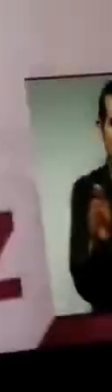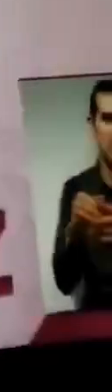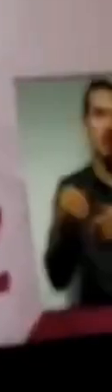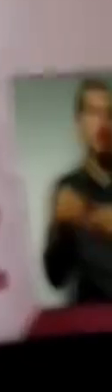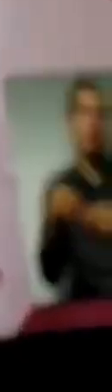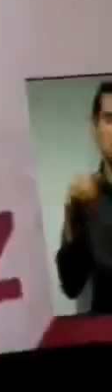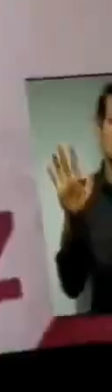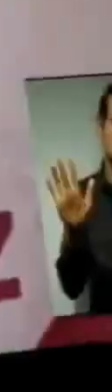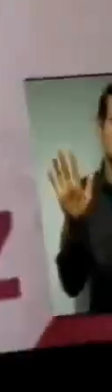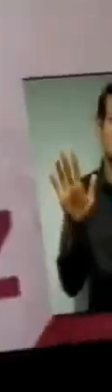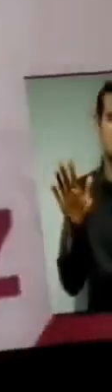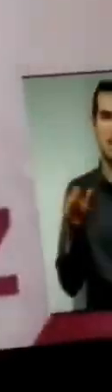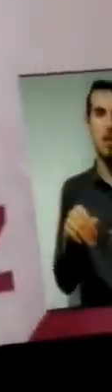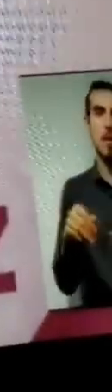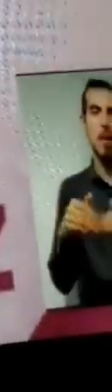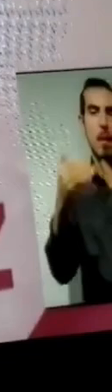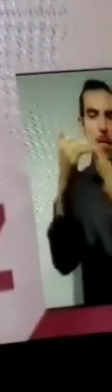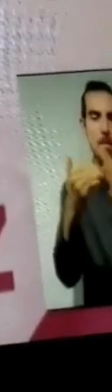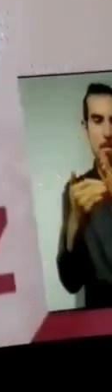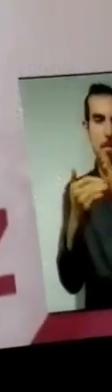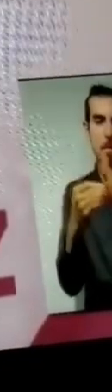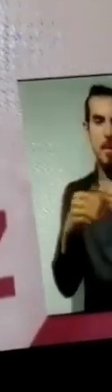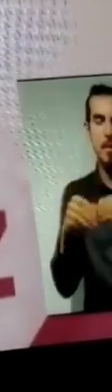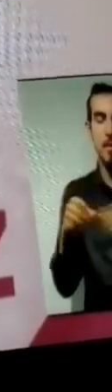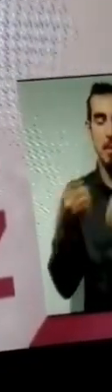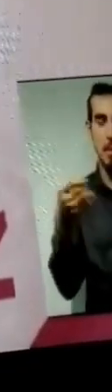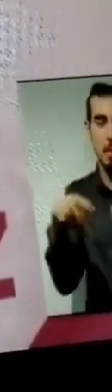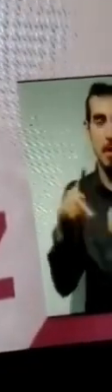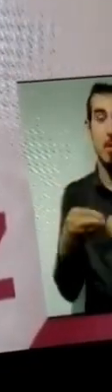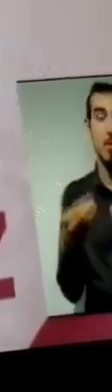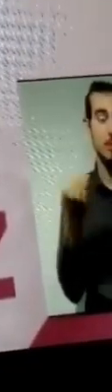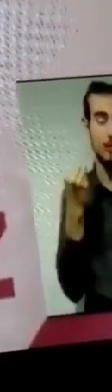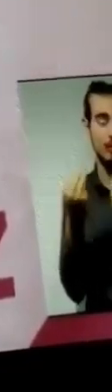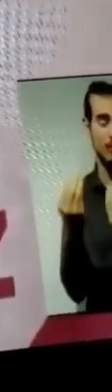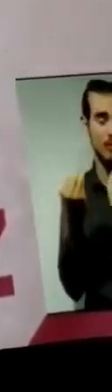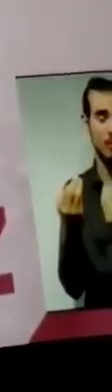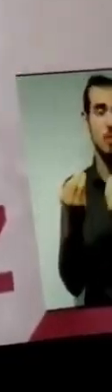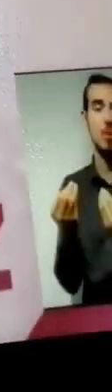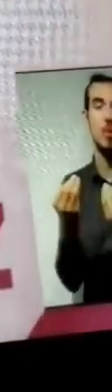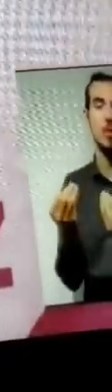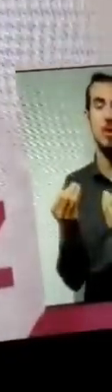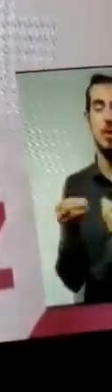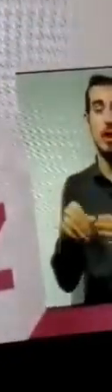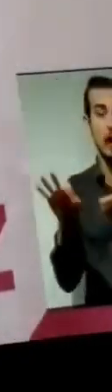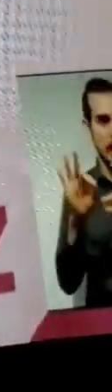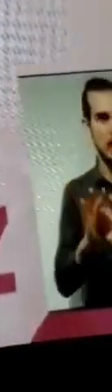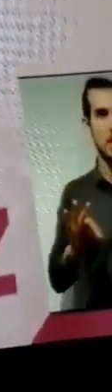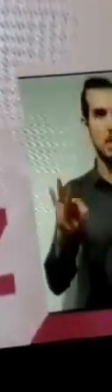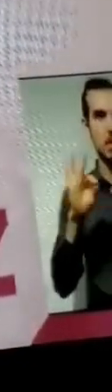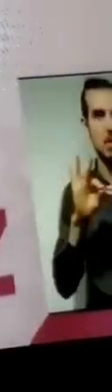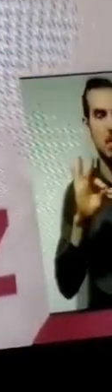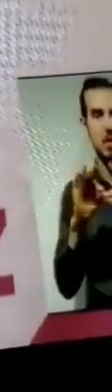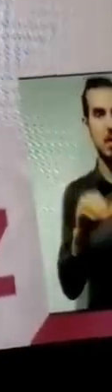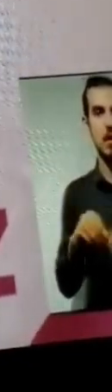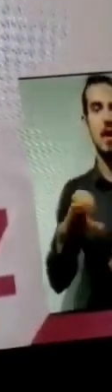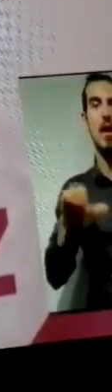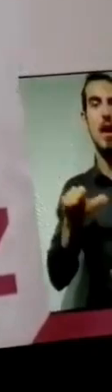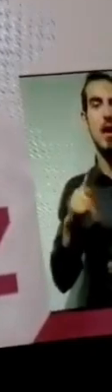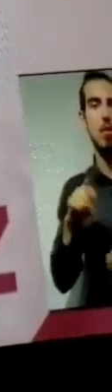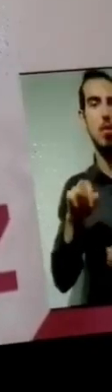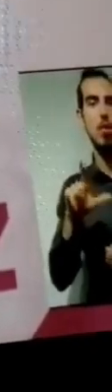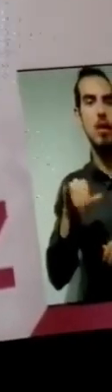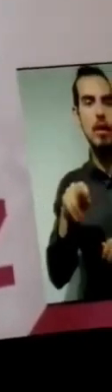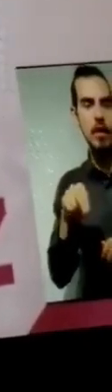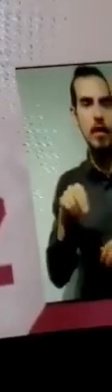también hemos intervenido, y pueden ver que son bastantes, bastantes y importantes, ¿no? La Capulina, el Cerro de